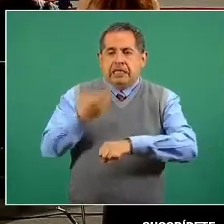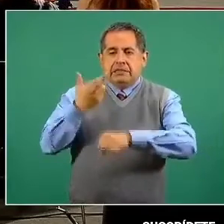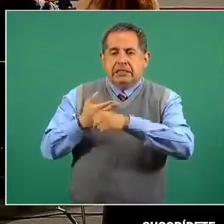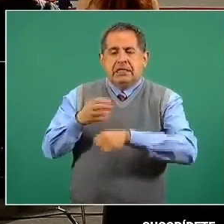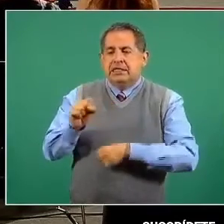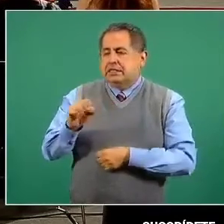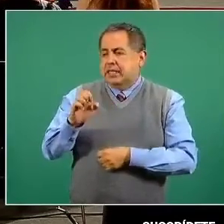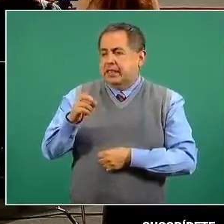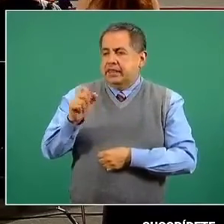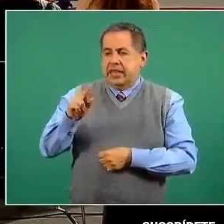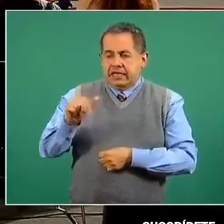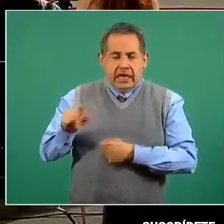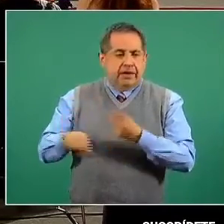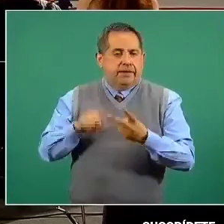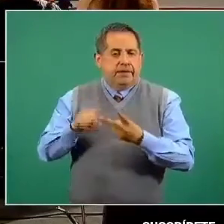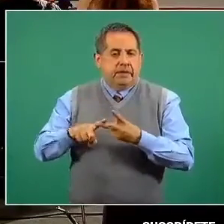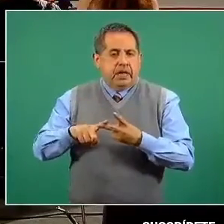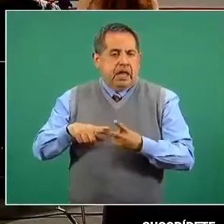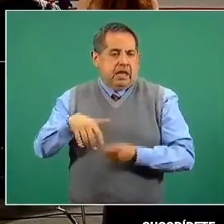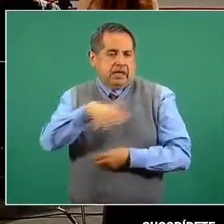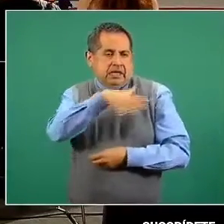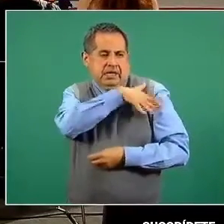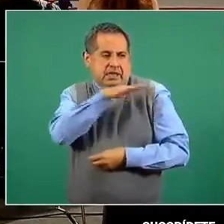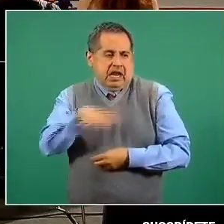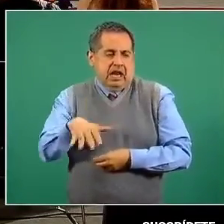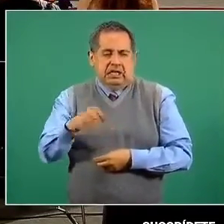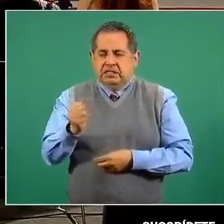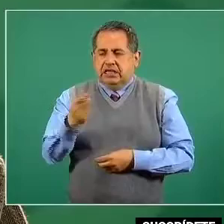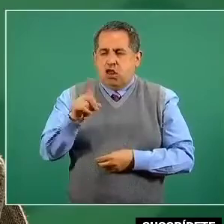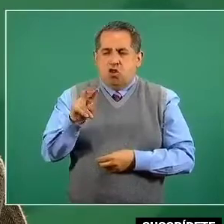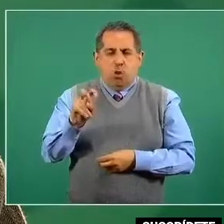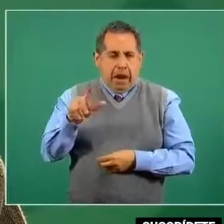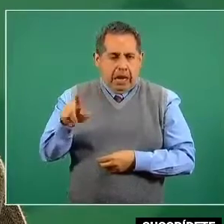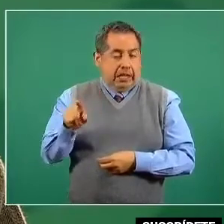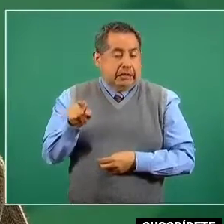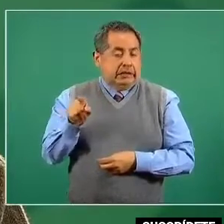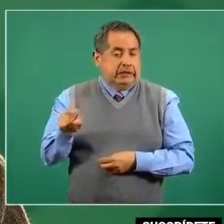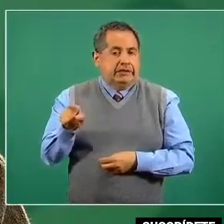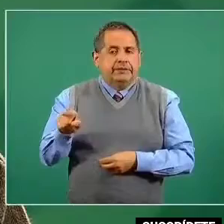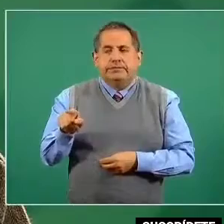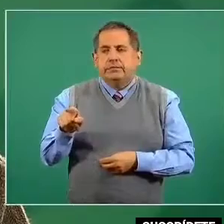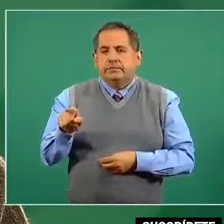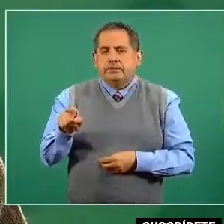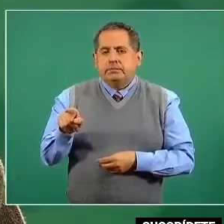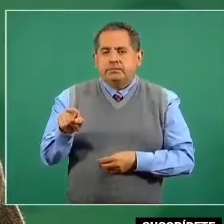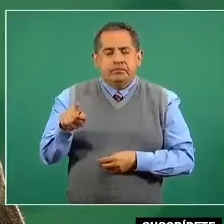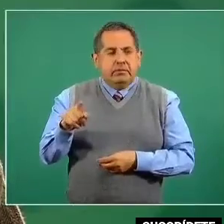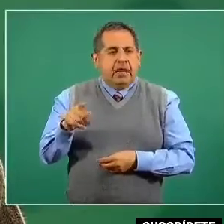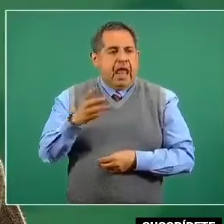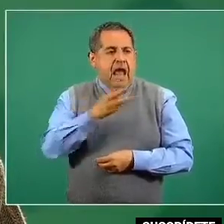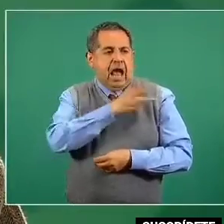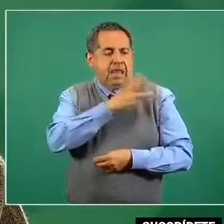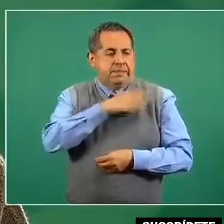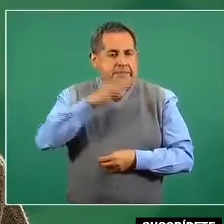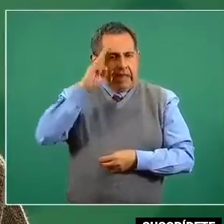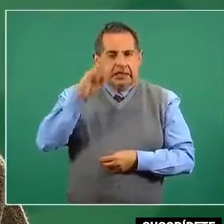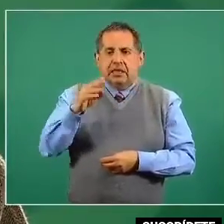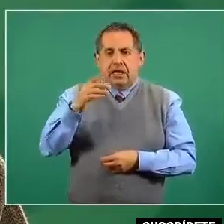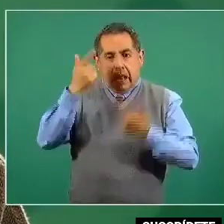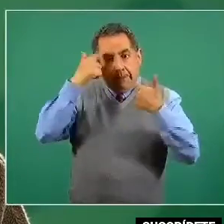Defensa Nacional, el general Luis Crescencio Sandoval, el almirante secretario de la